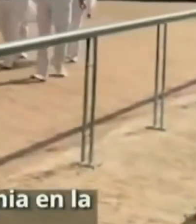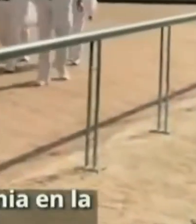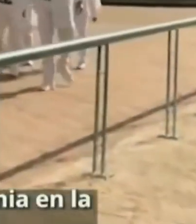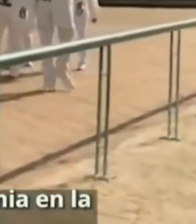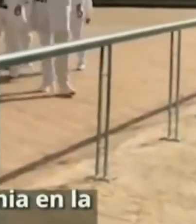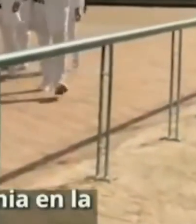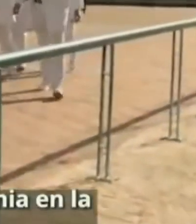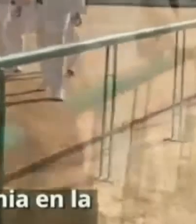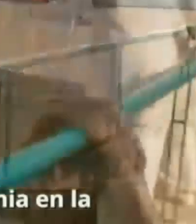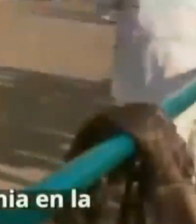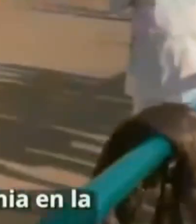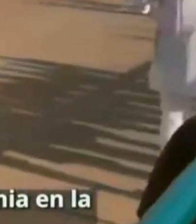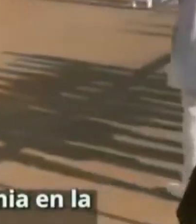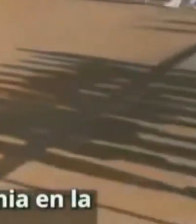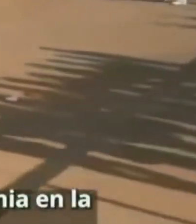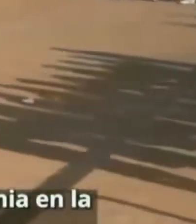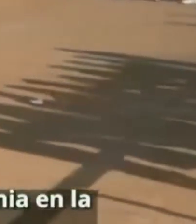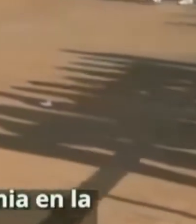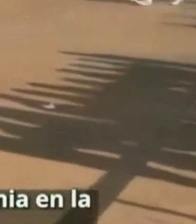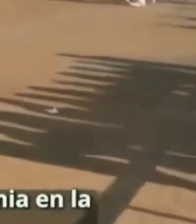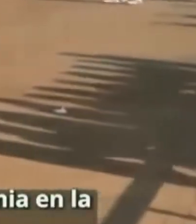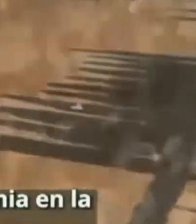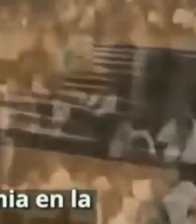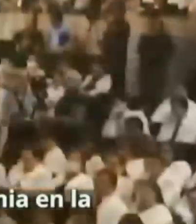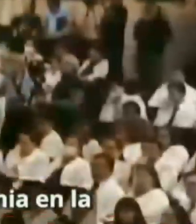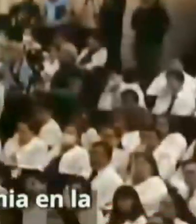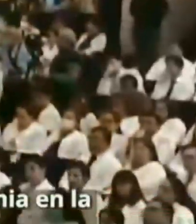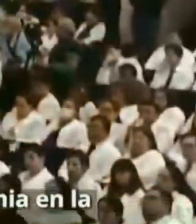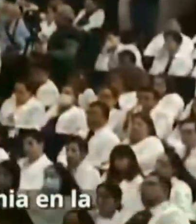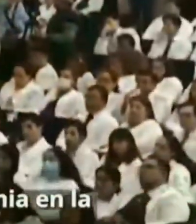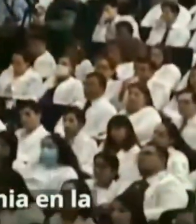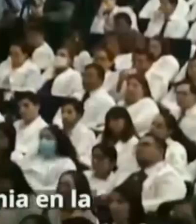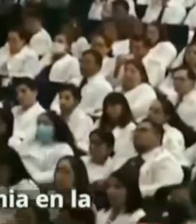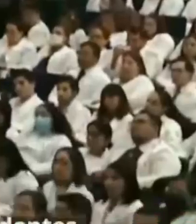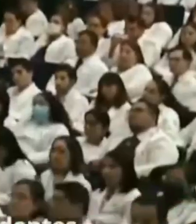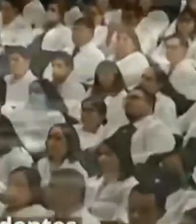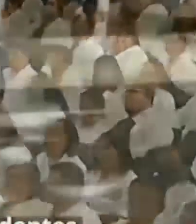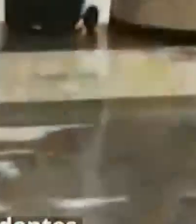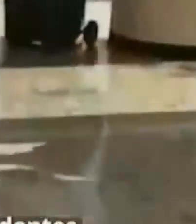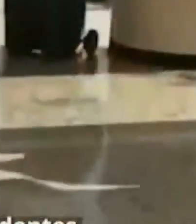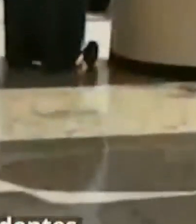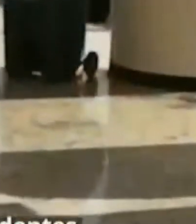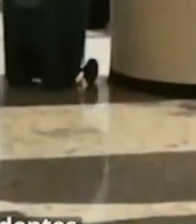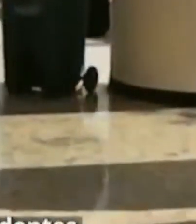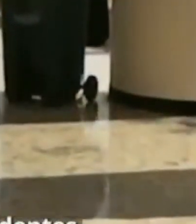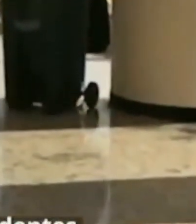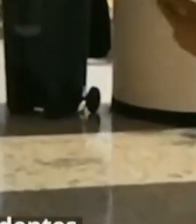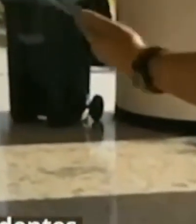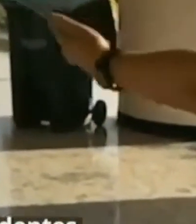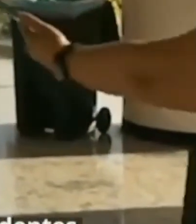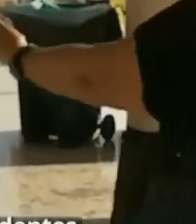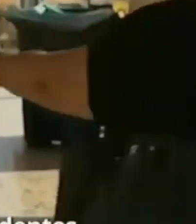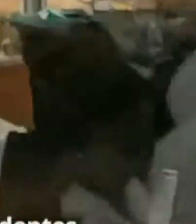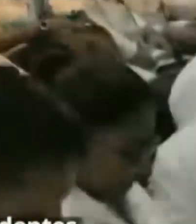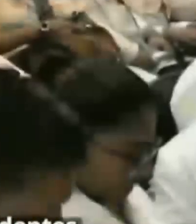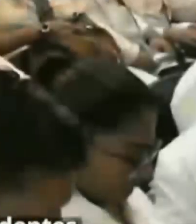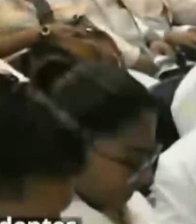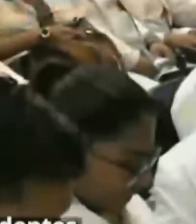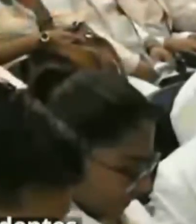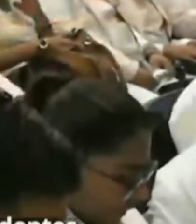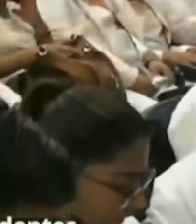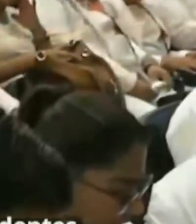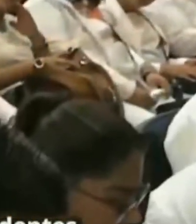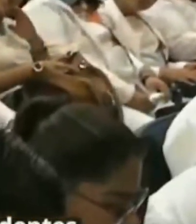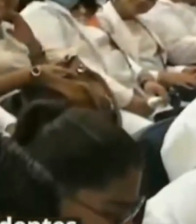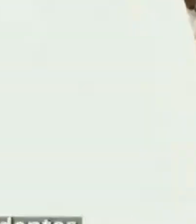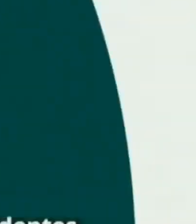El próximo jueves 20 de febrero, en una ceremonia en la Unidad de Congresos del Siglo XXI, egresarán más de 7.400